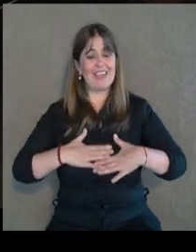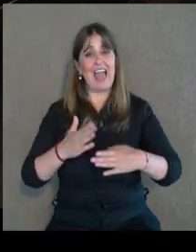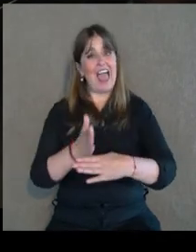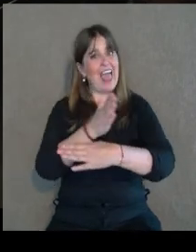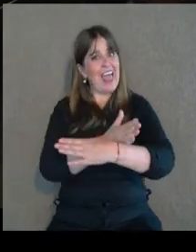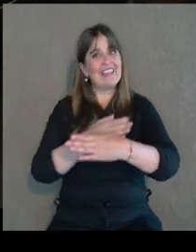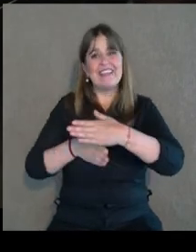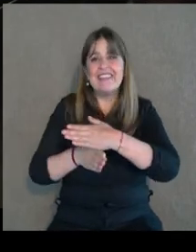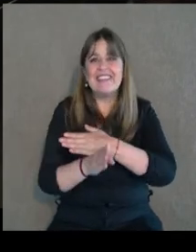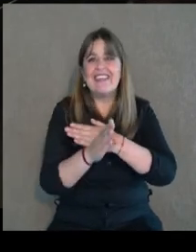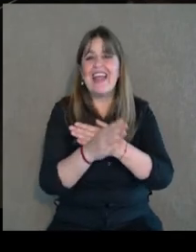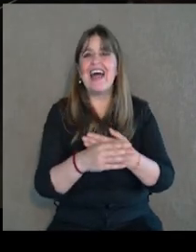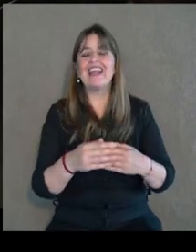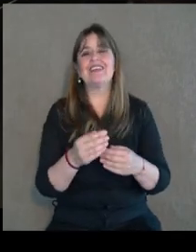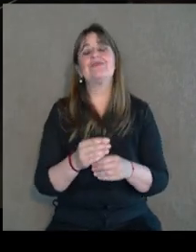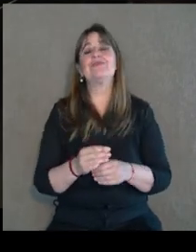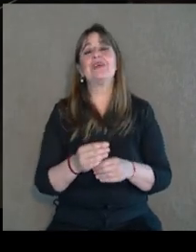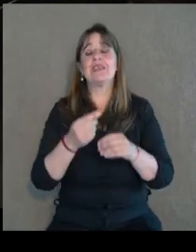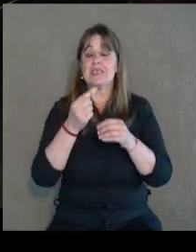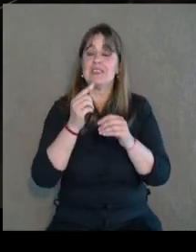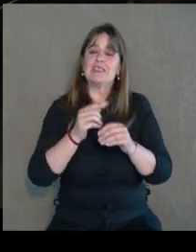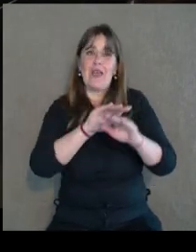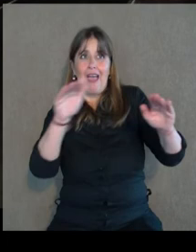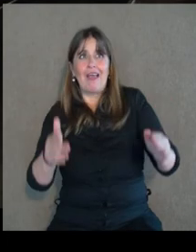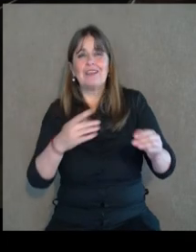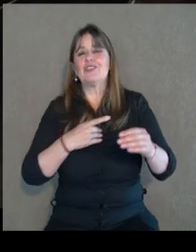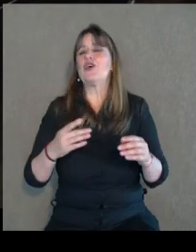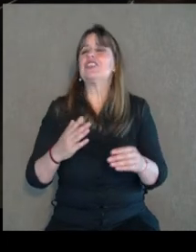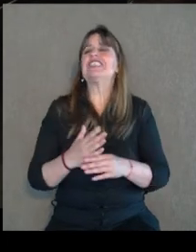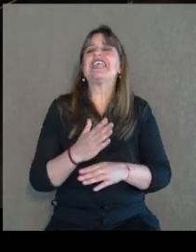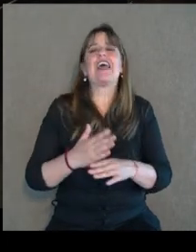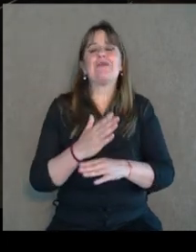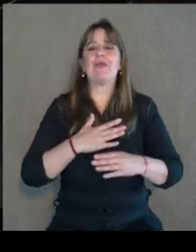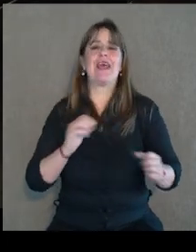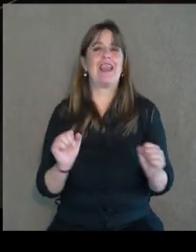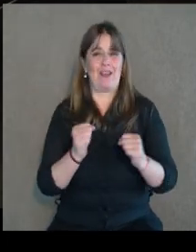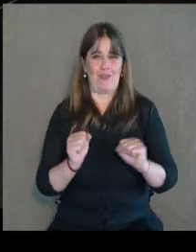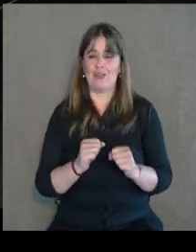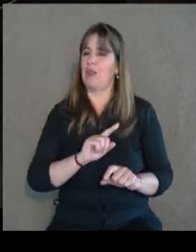entrar el escenario también entonces si yo te diría que tengo siempre los mismos nervios